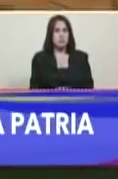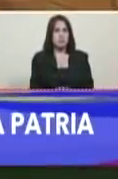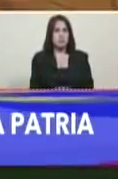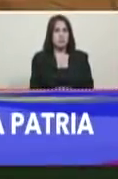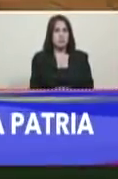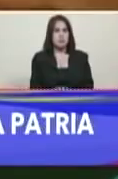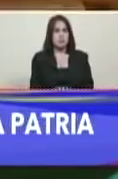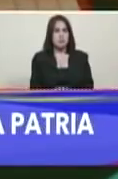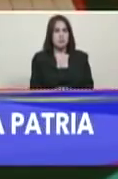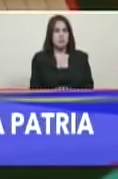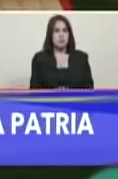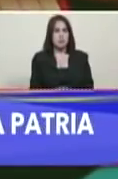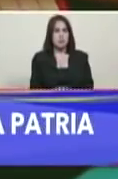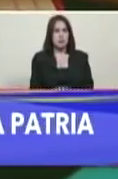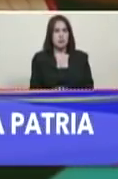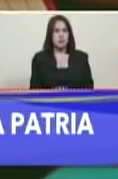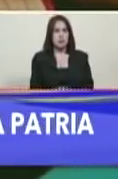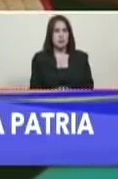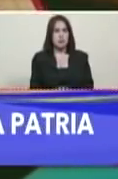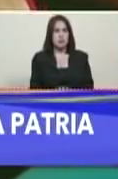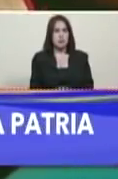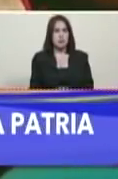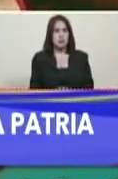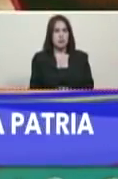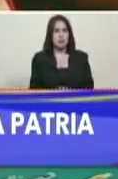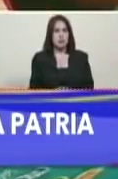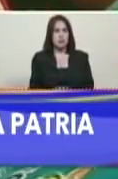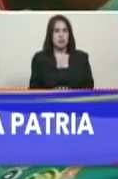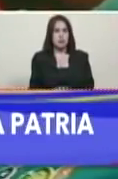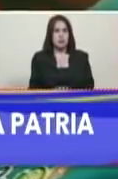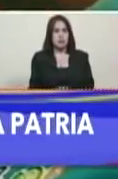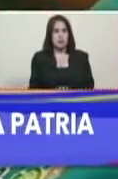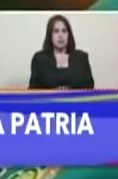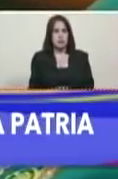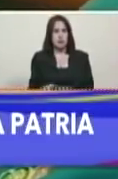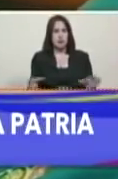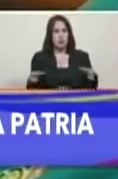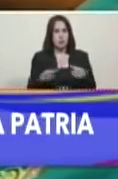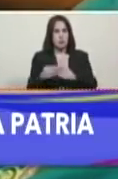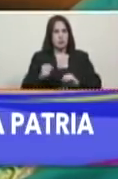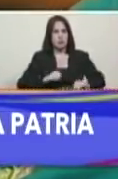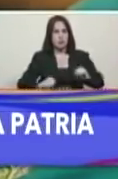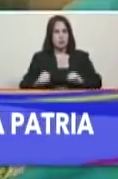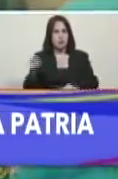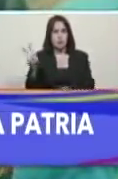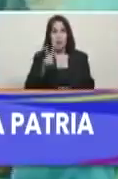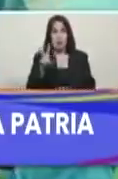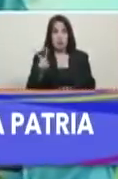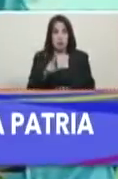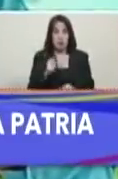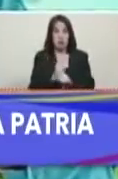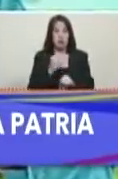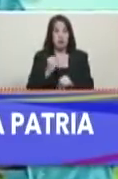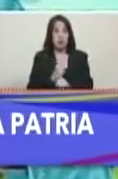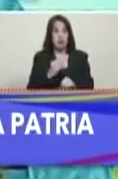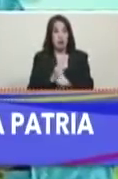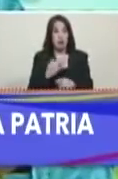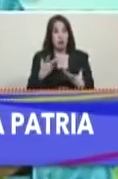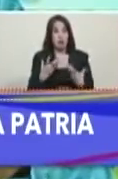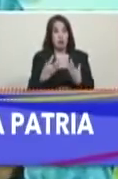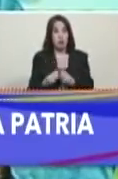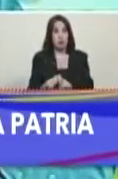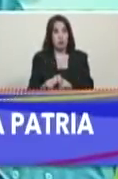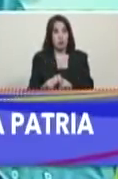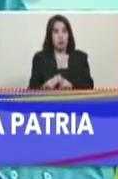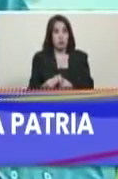Es necesario que una de las brigadistas del Somos Venezuela, que ha trabajado esto, han trabajado construyendo cada comunidad